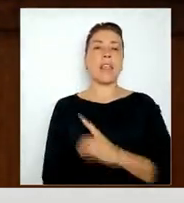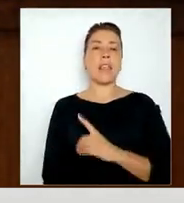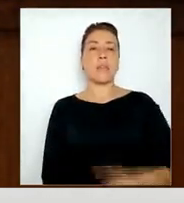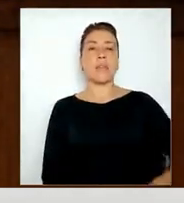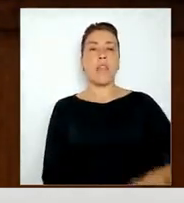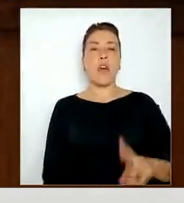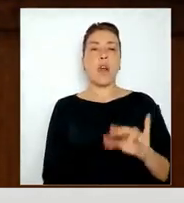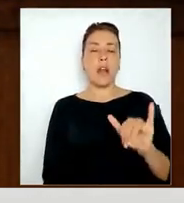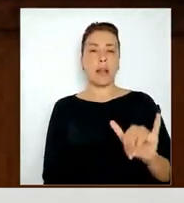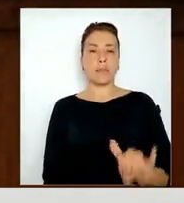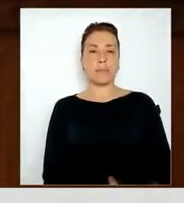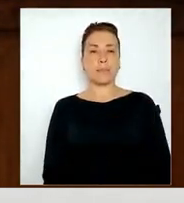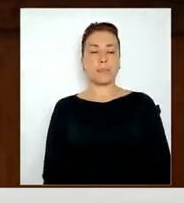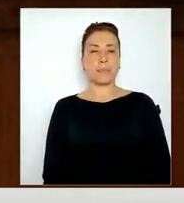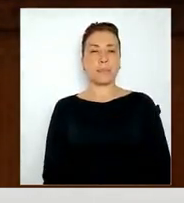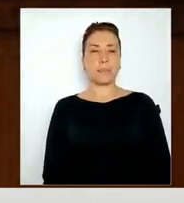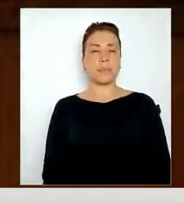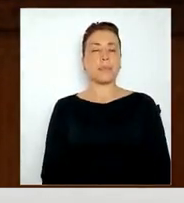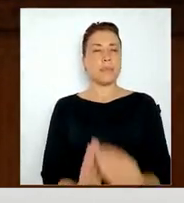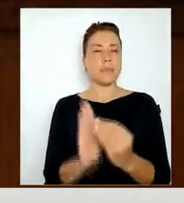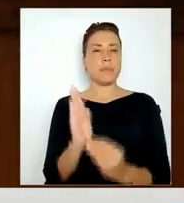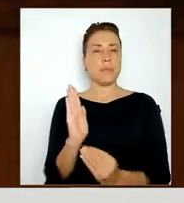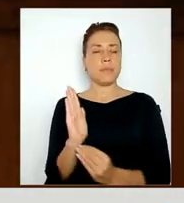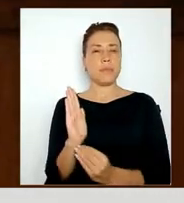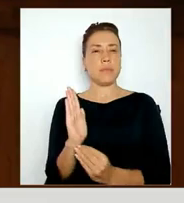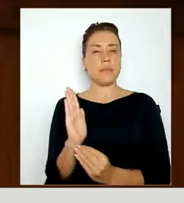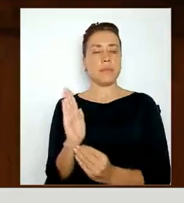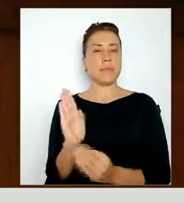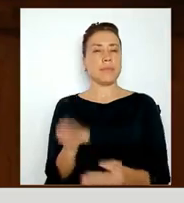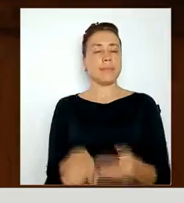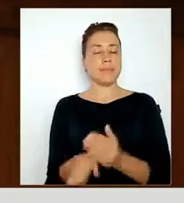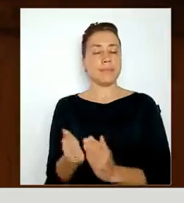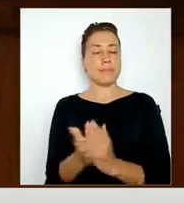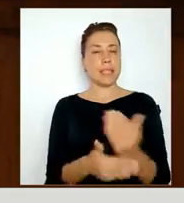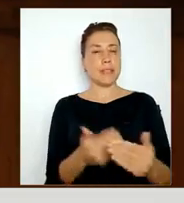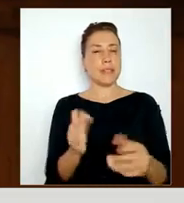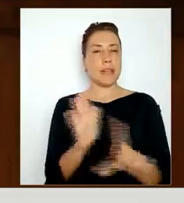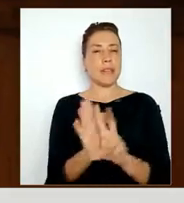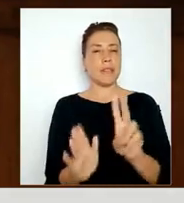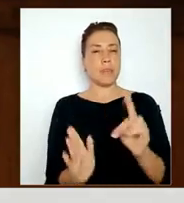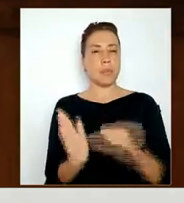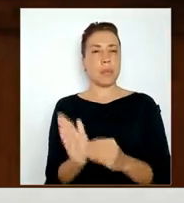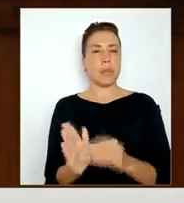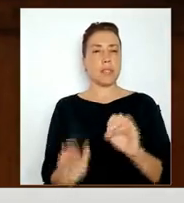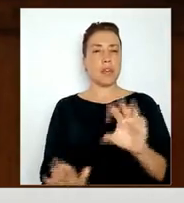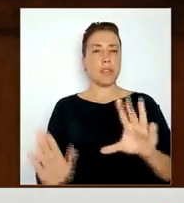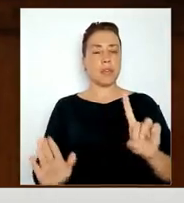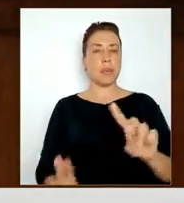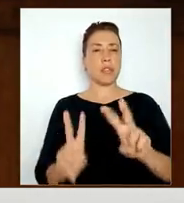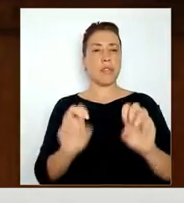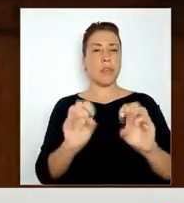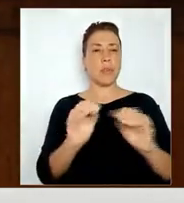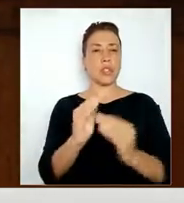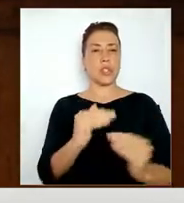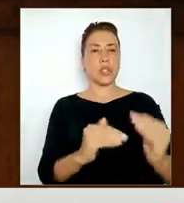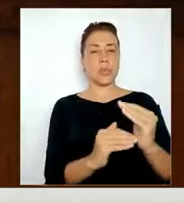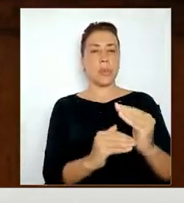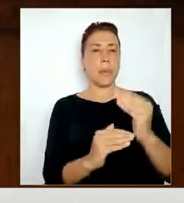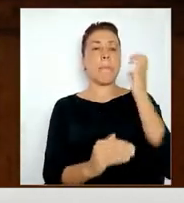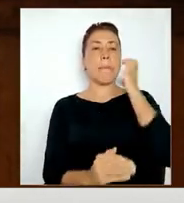antecedentes antes de la entrada en vigencia de la ley 21.091 sobre educación superior en mayo del 2018